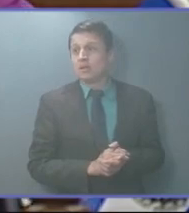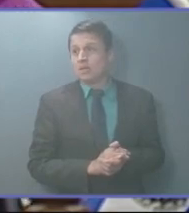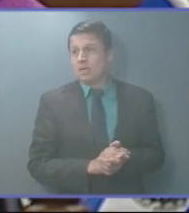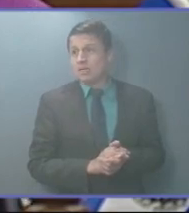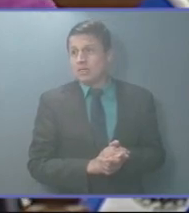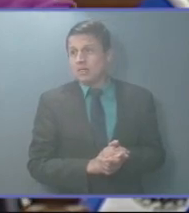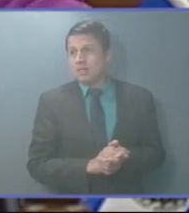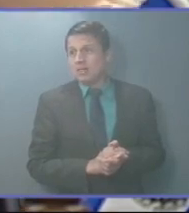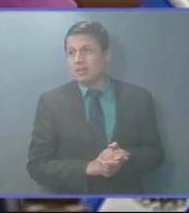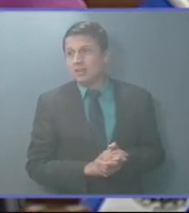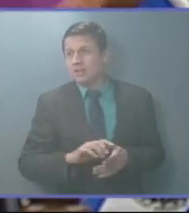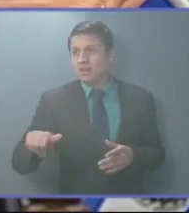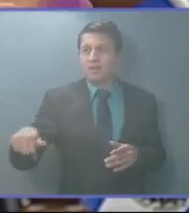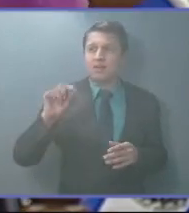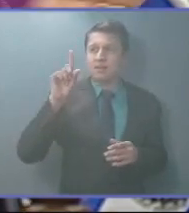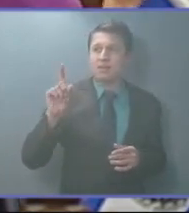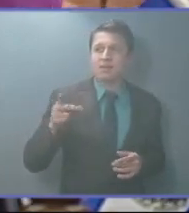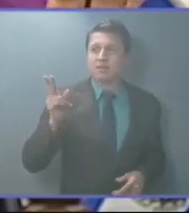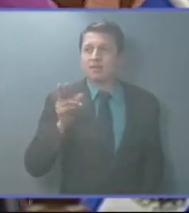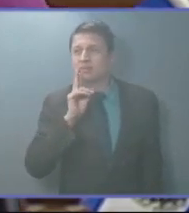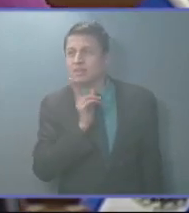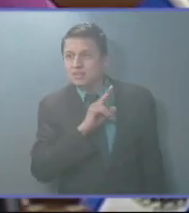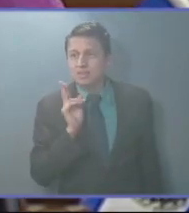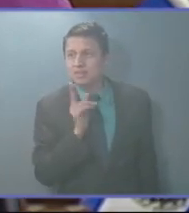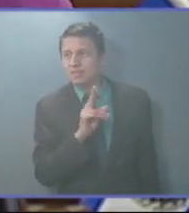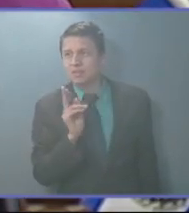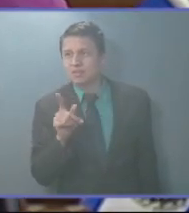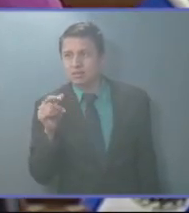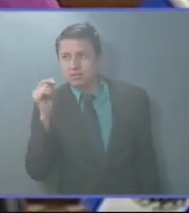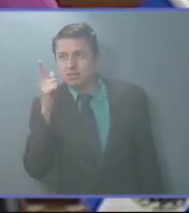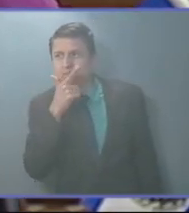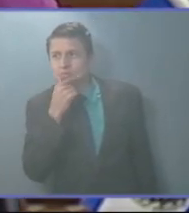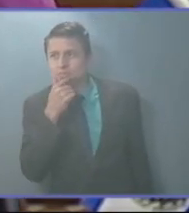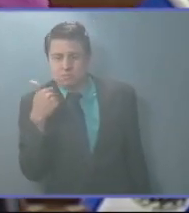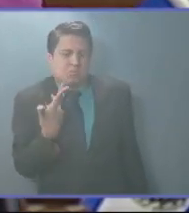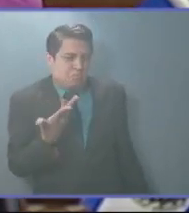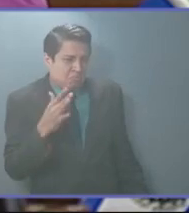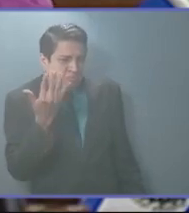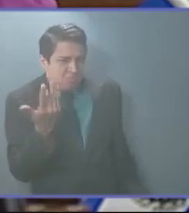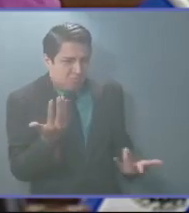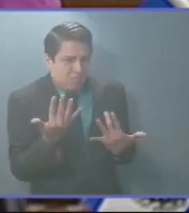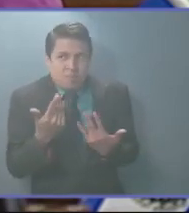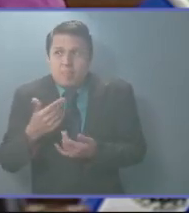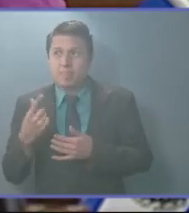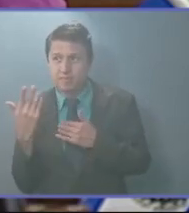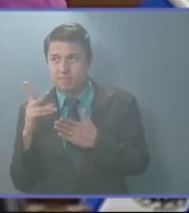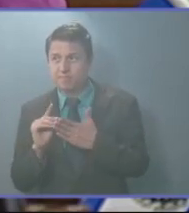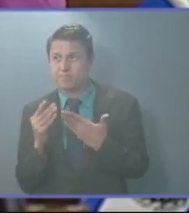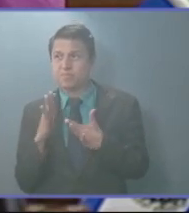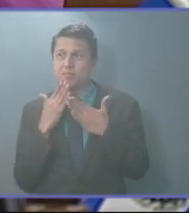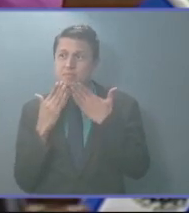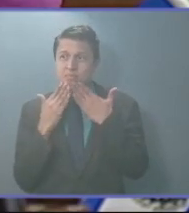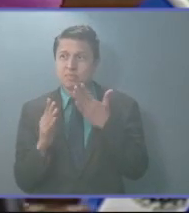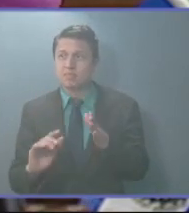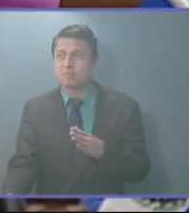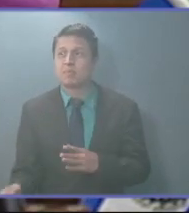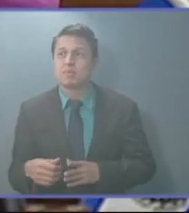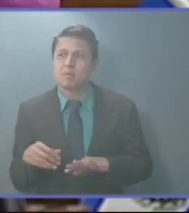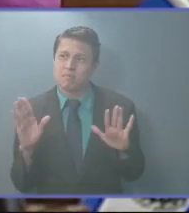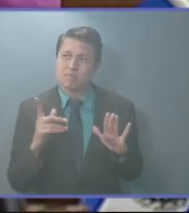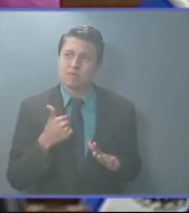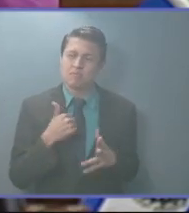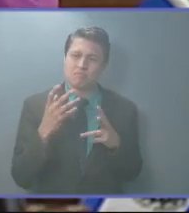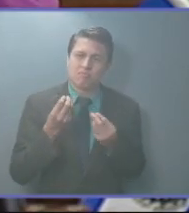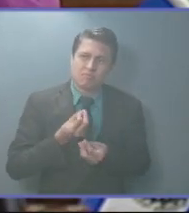ante cualquier pregunta la misma respuesta y eso nos lo esperábamos como ya dijo una colega pero yo